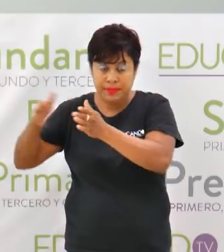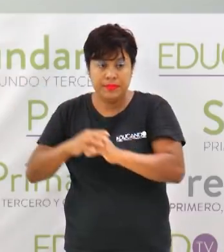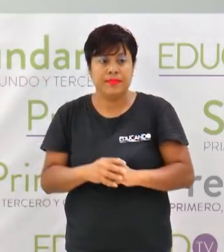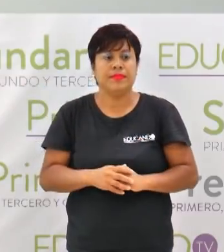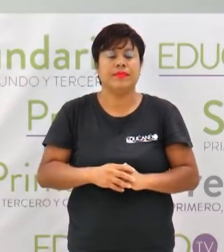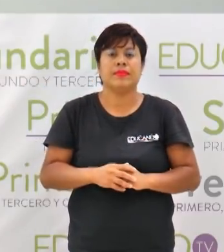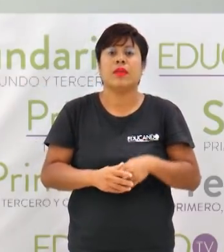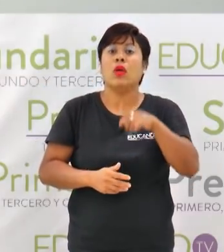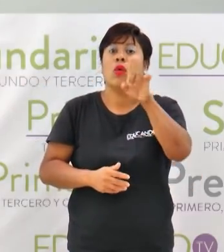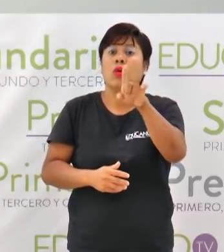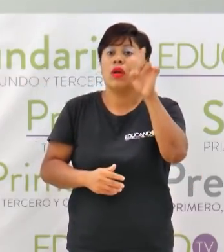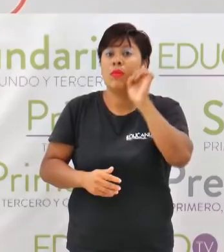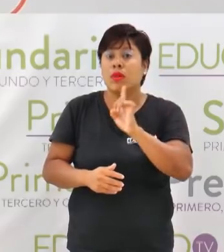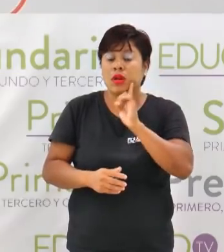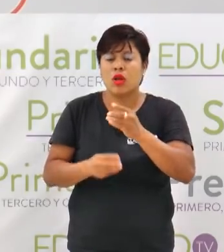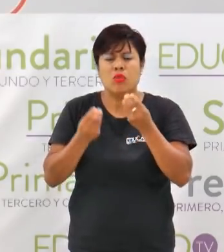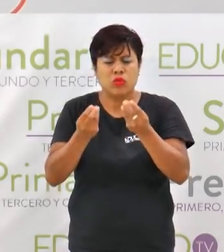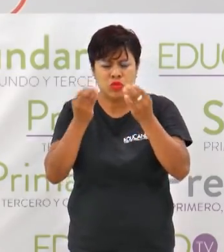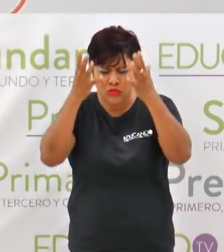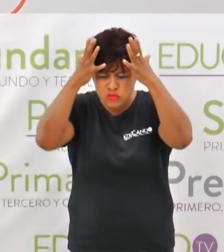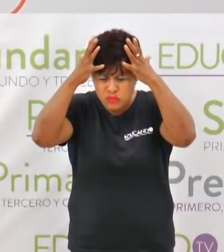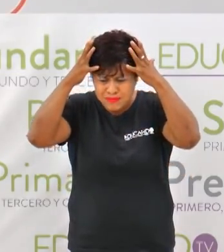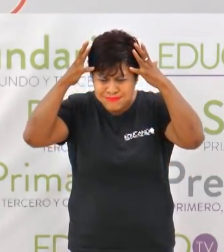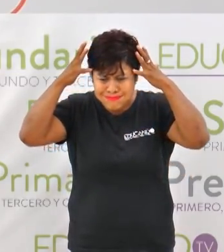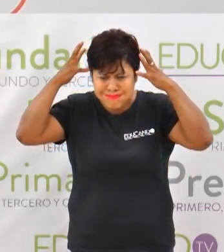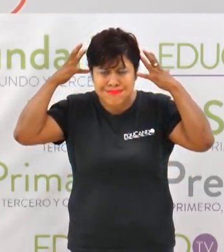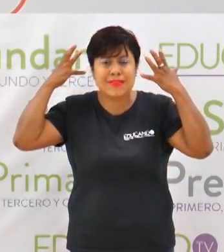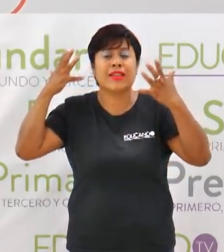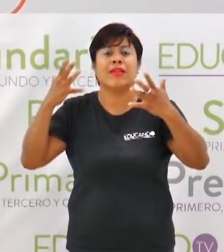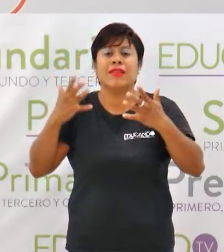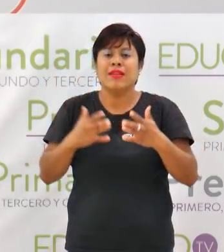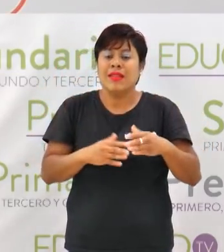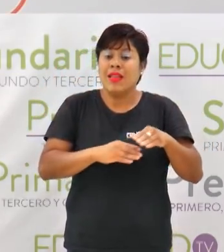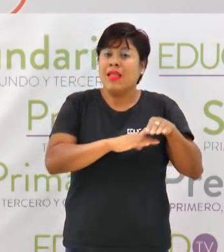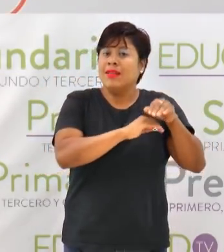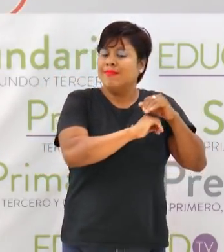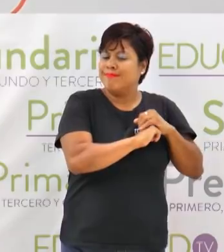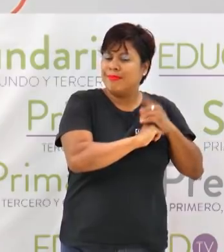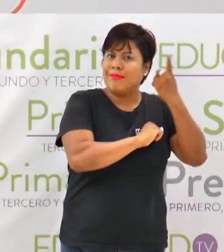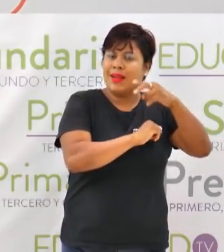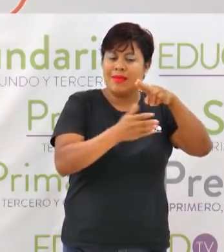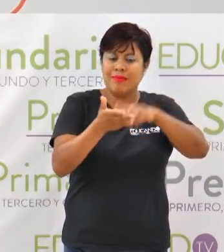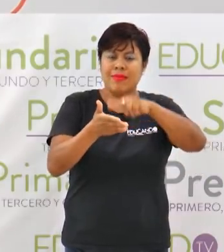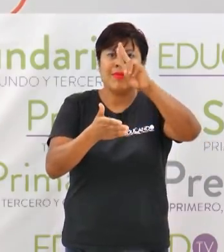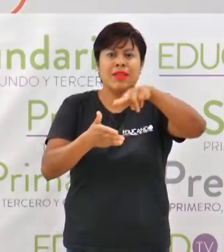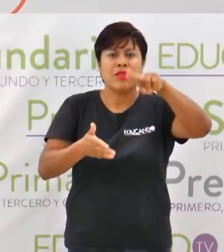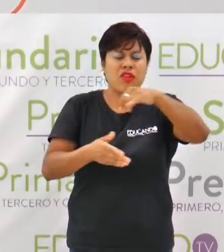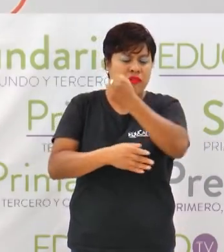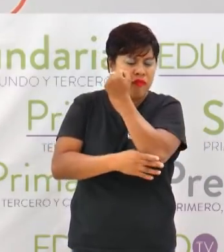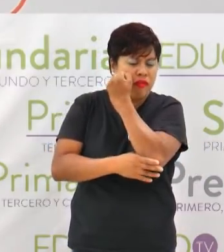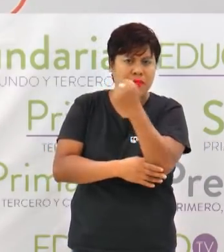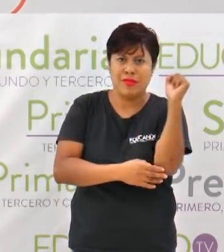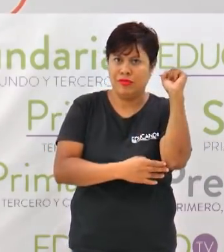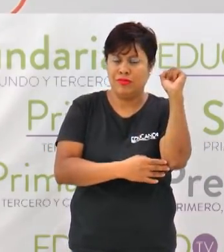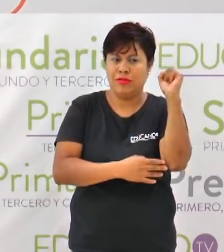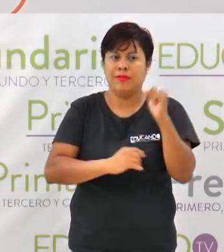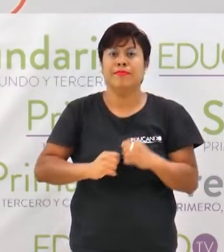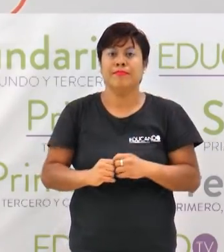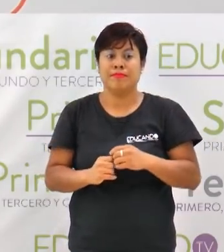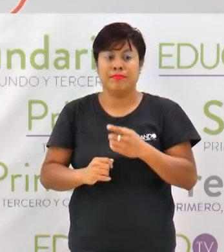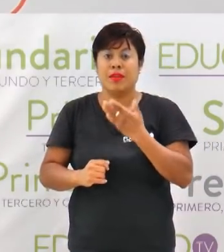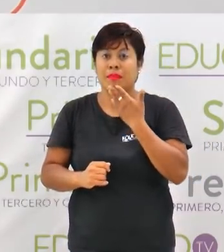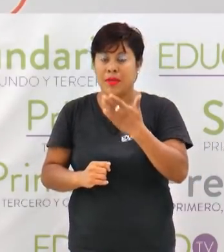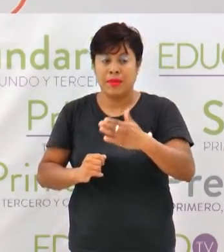siguiente. Una mujer con abundante cabello posaba para un pintor famoso.